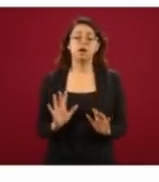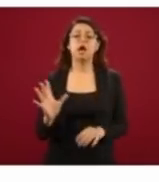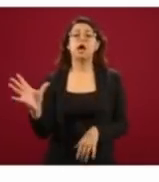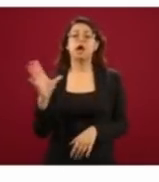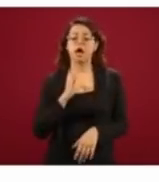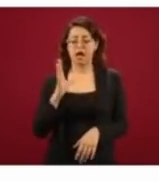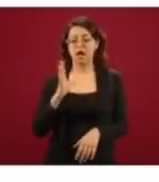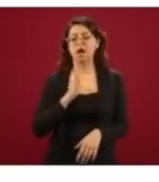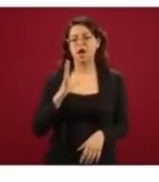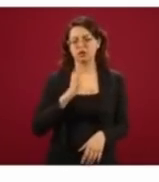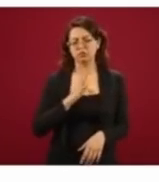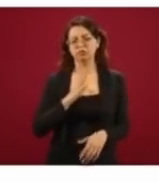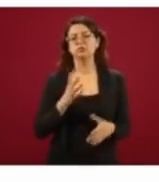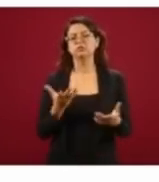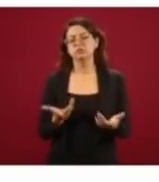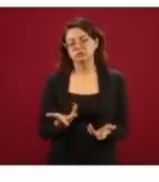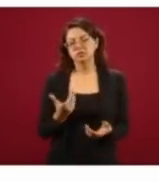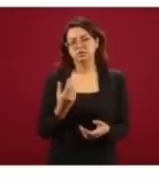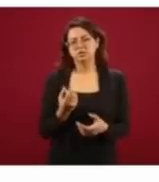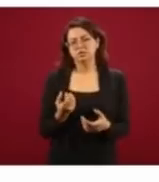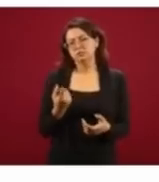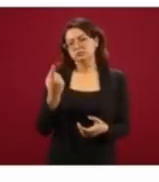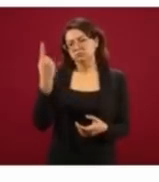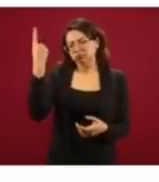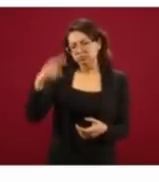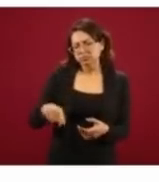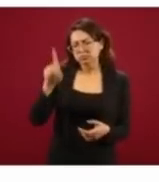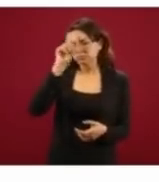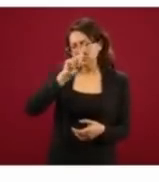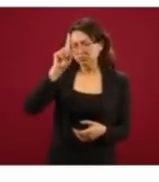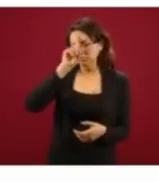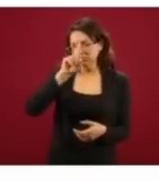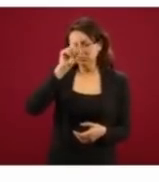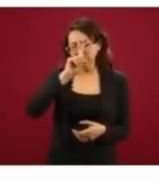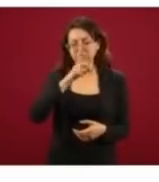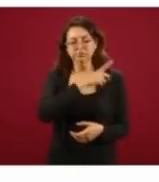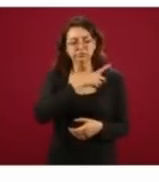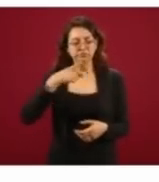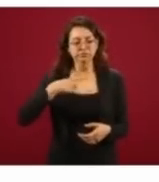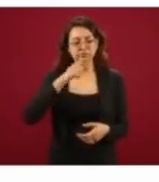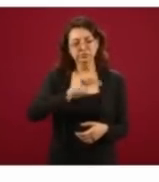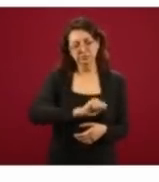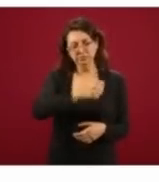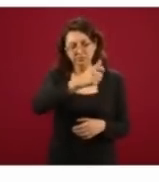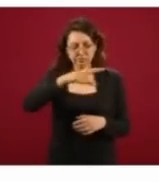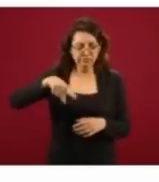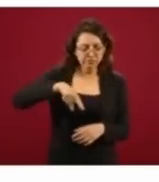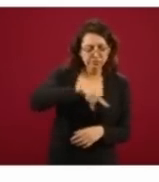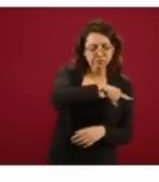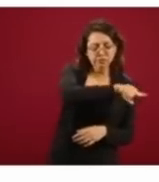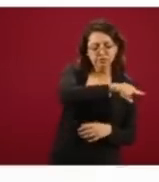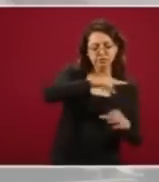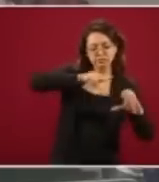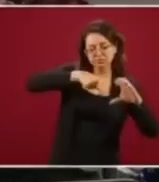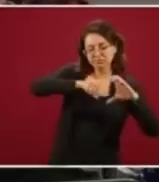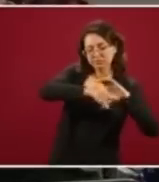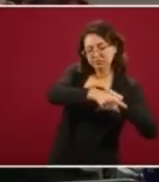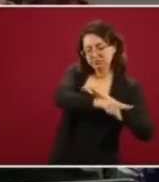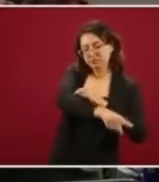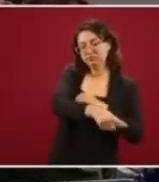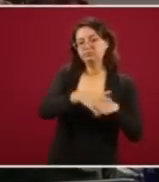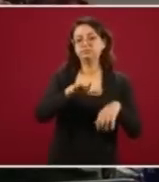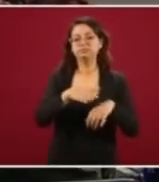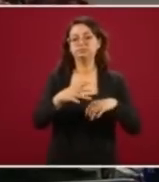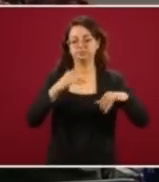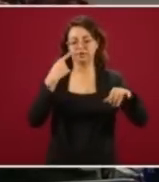que hacerse este nuevo inclinado por otra parte distinta de la mina, porque si podemos regresar al mapa